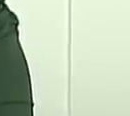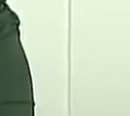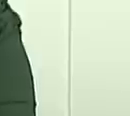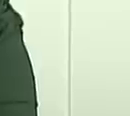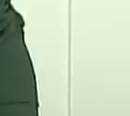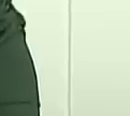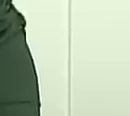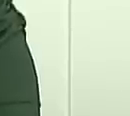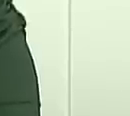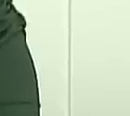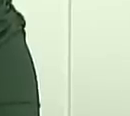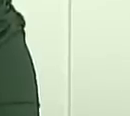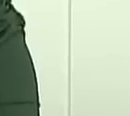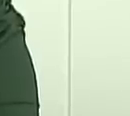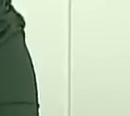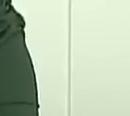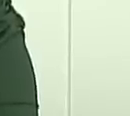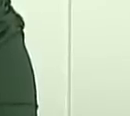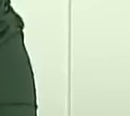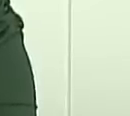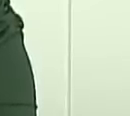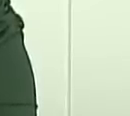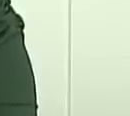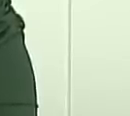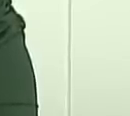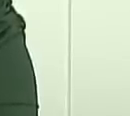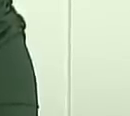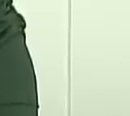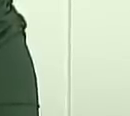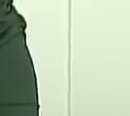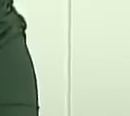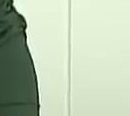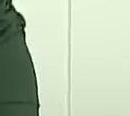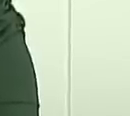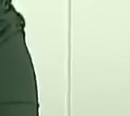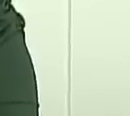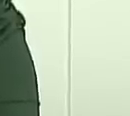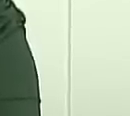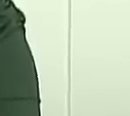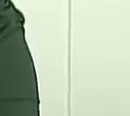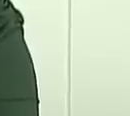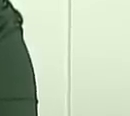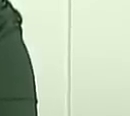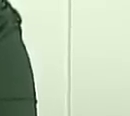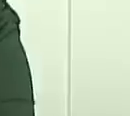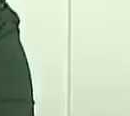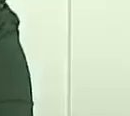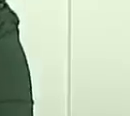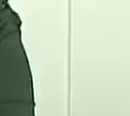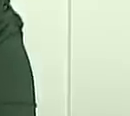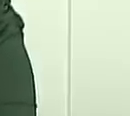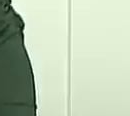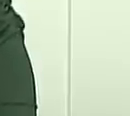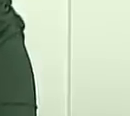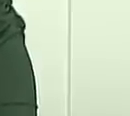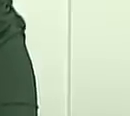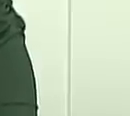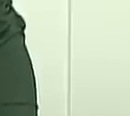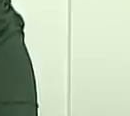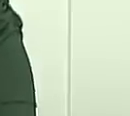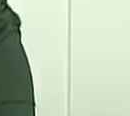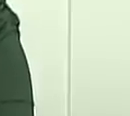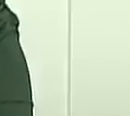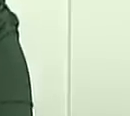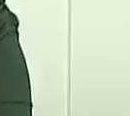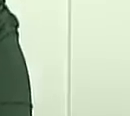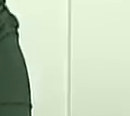Muchísimas gracias por el contacto informativo. Inicia la rueda de prensa del Partido Socialista Unido de Venezuela. Lidera la actividad su primer